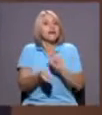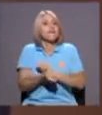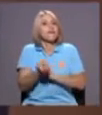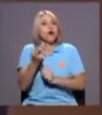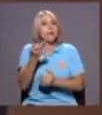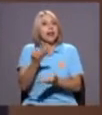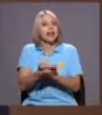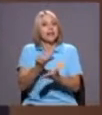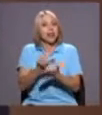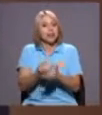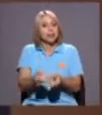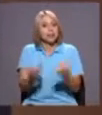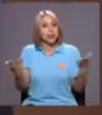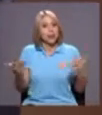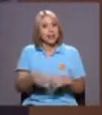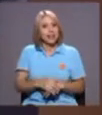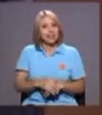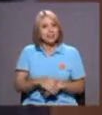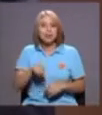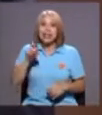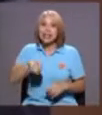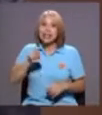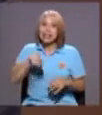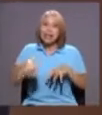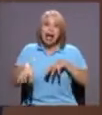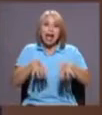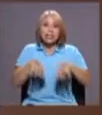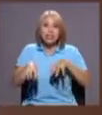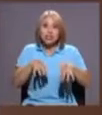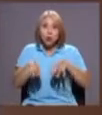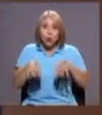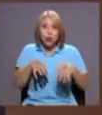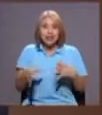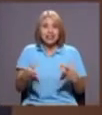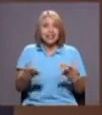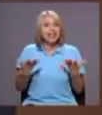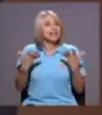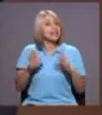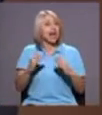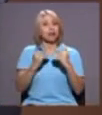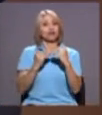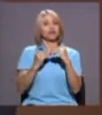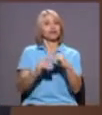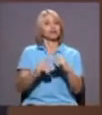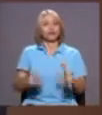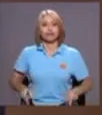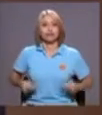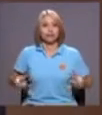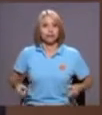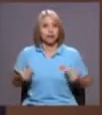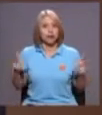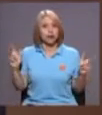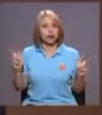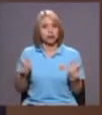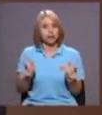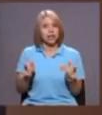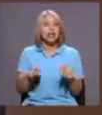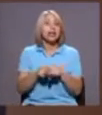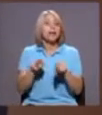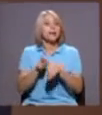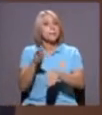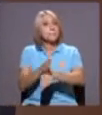que requería acciones en la vía de contención del crecimiento del gasto y en la vía de mejora de